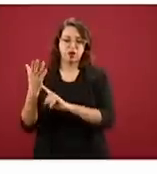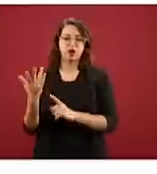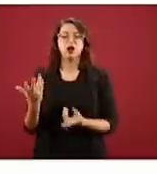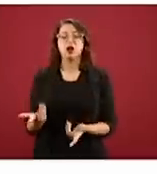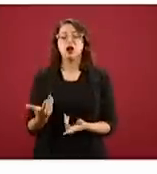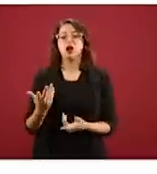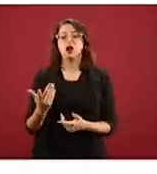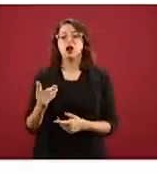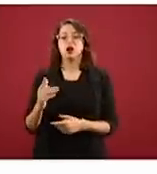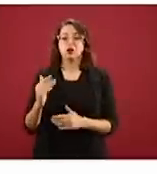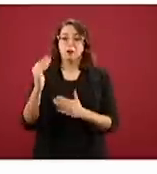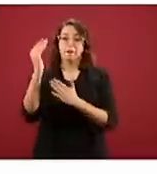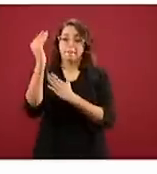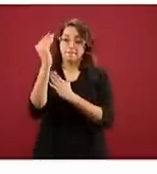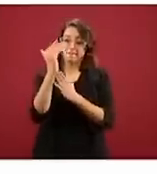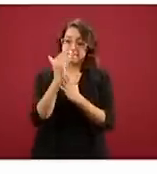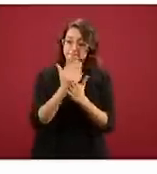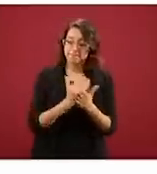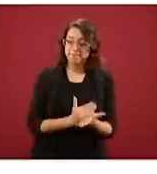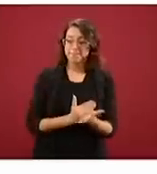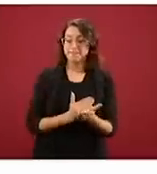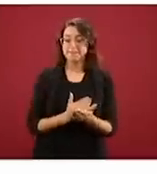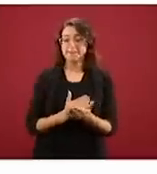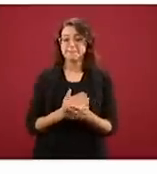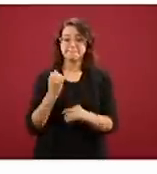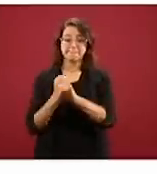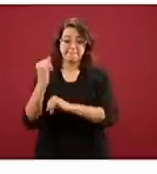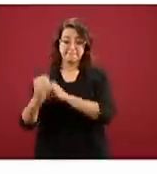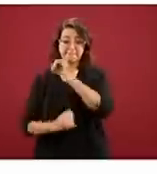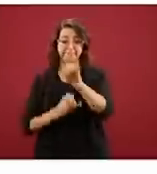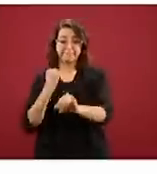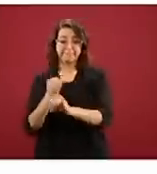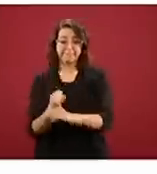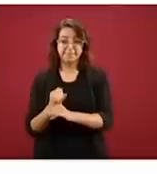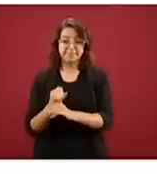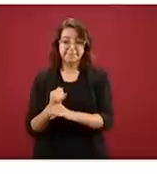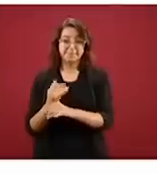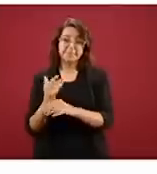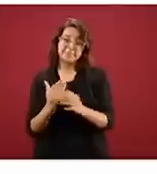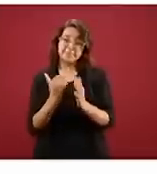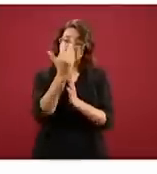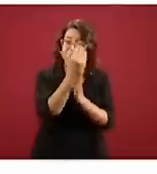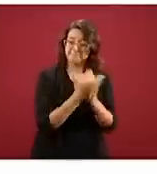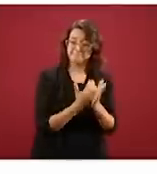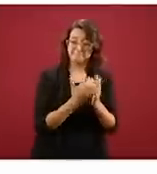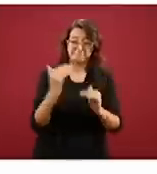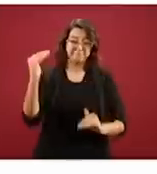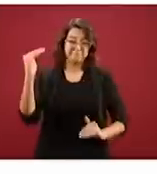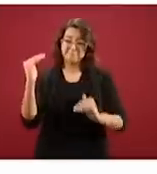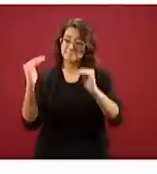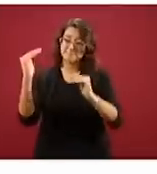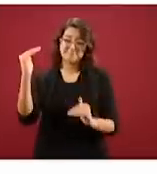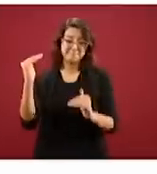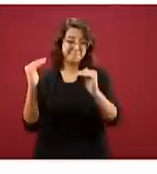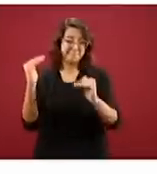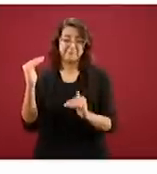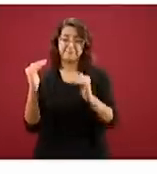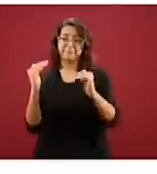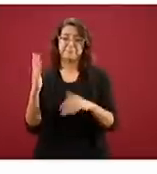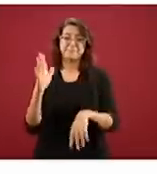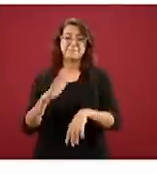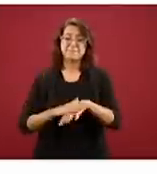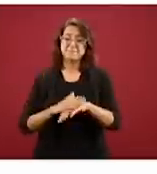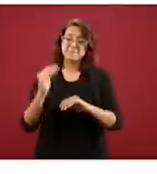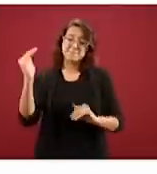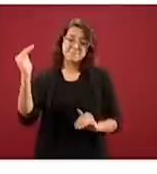están a la baja respecto al promedio internacional. El que más se acerca